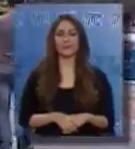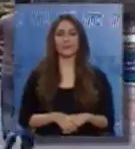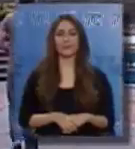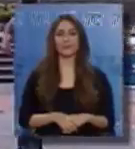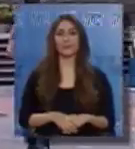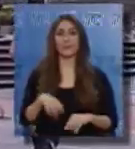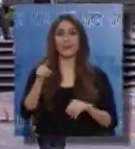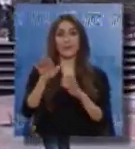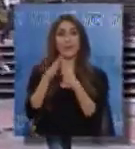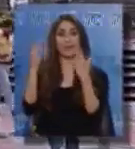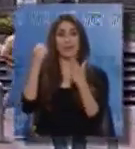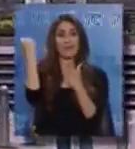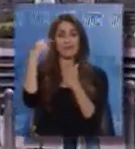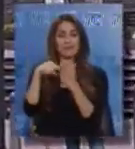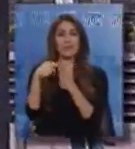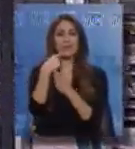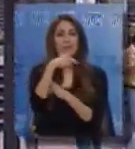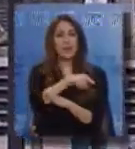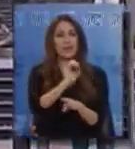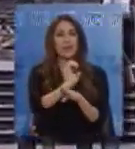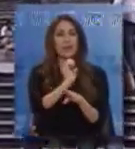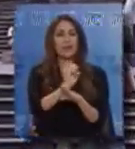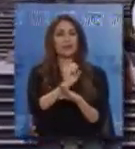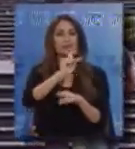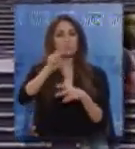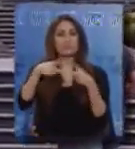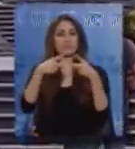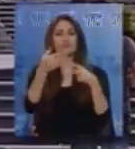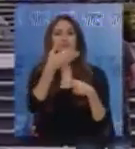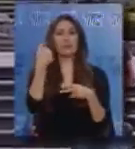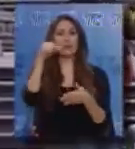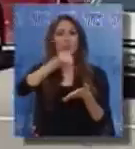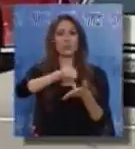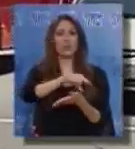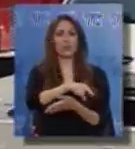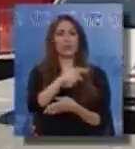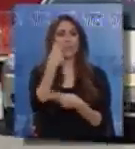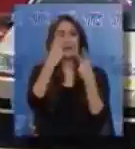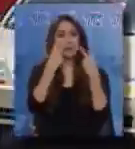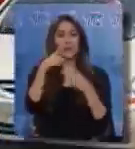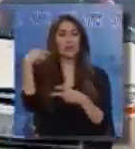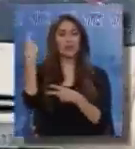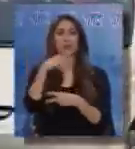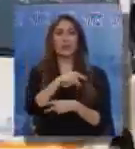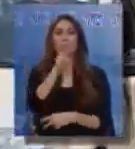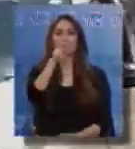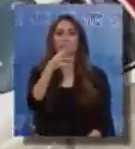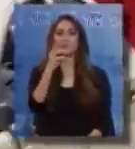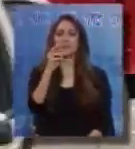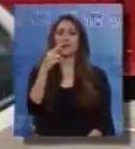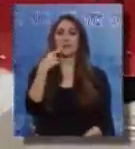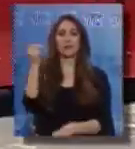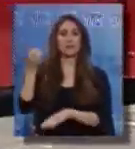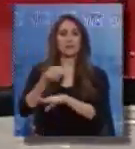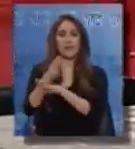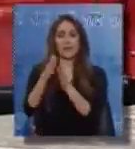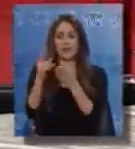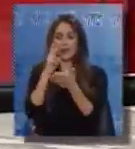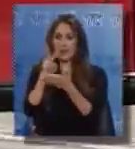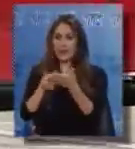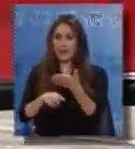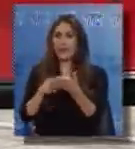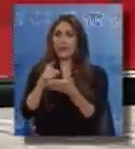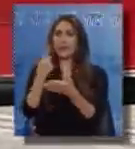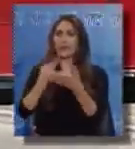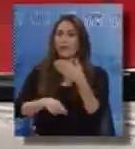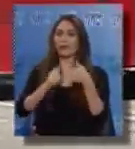Según la publicación, Quito ocupa el segundo lugar en la lista de las 10 mejores ciudades para visitar este 2016, superando a Roma,